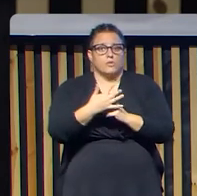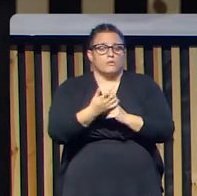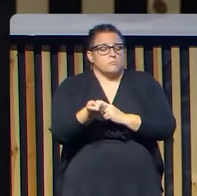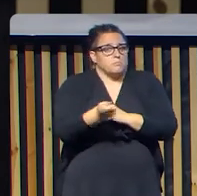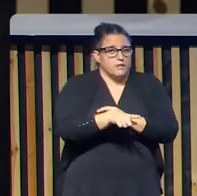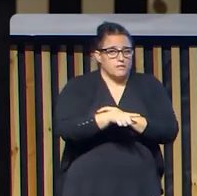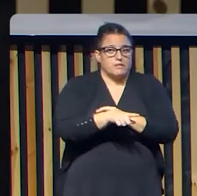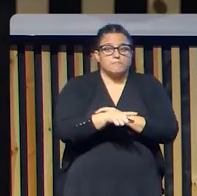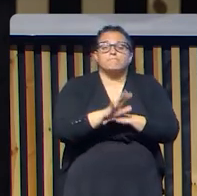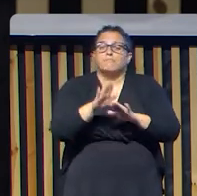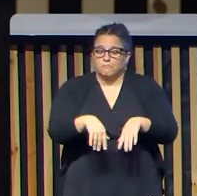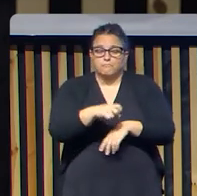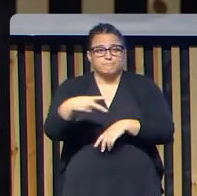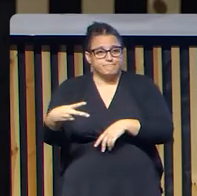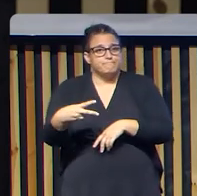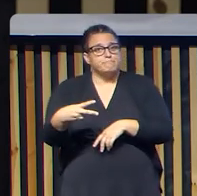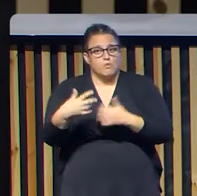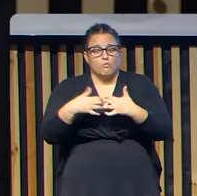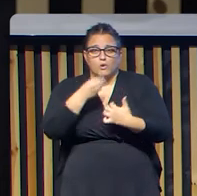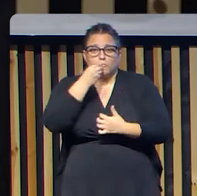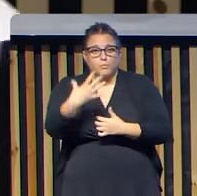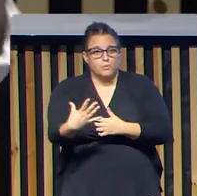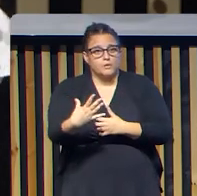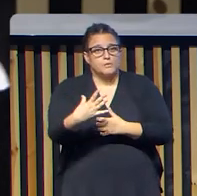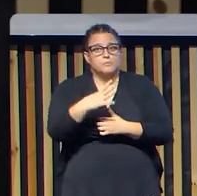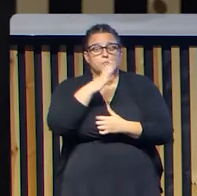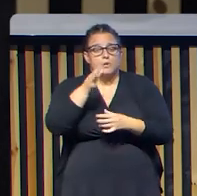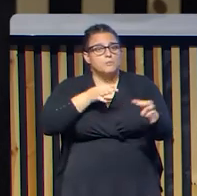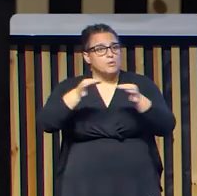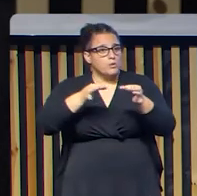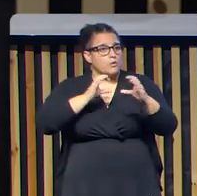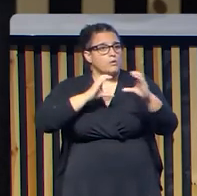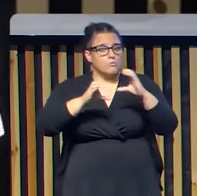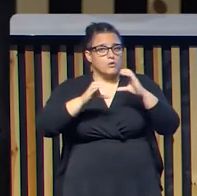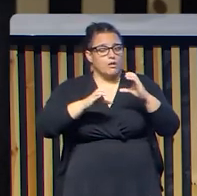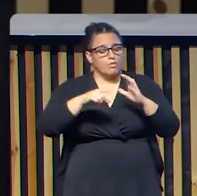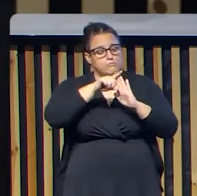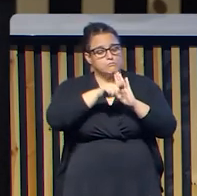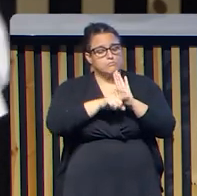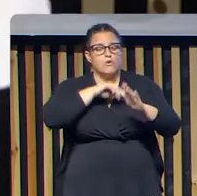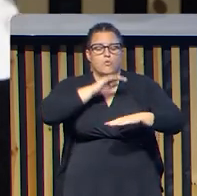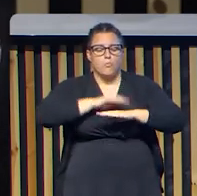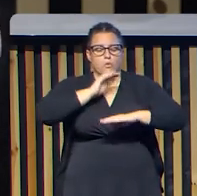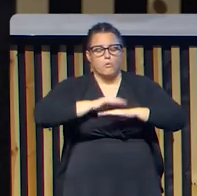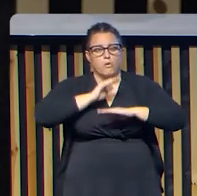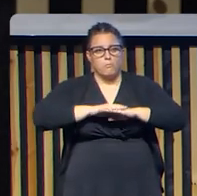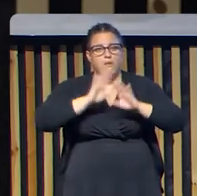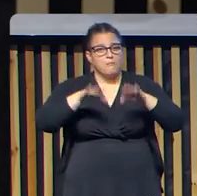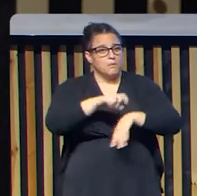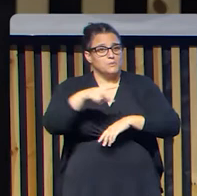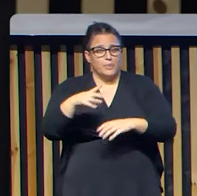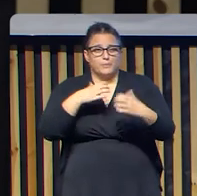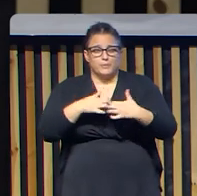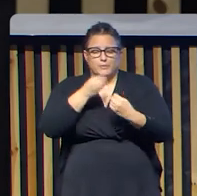y Funciona muy bien se siguieron las indicaciones del protocolo de comunicación y funcionó muy bien y nos demostró